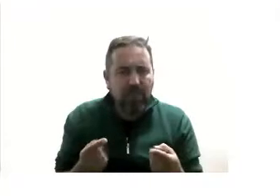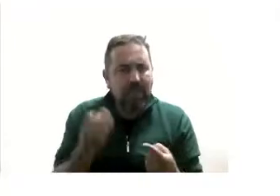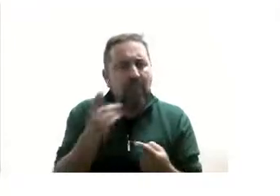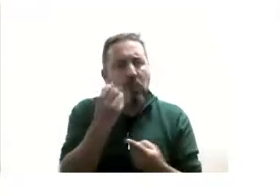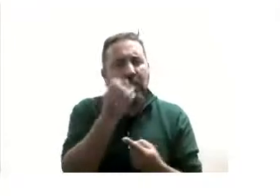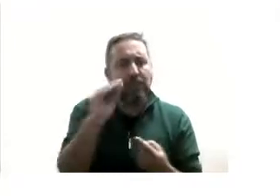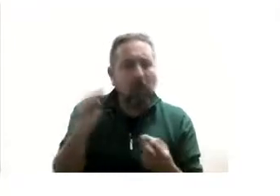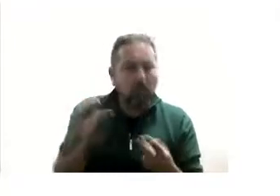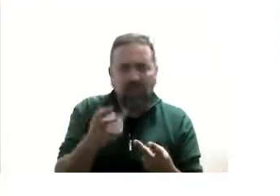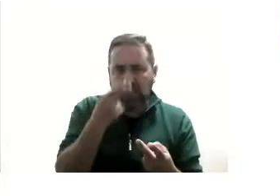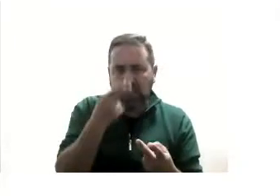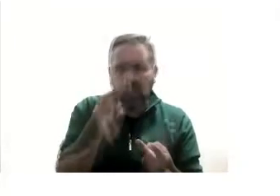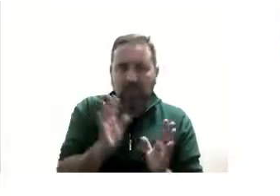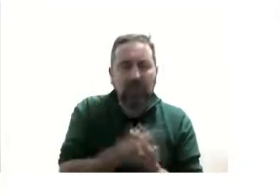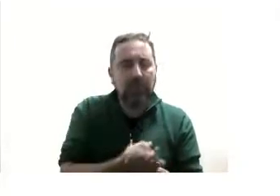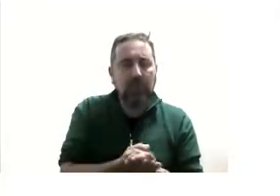pregunta interesante.